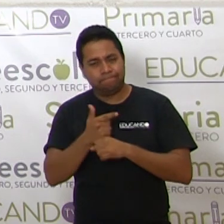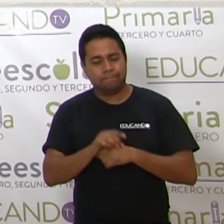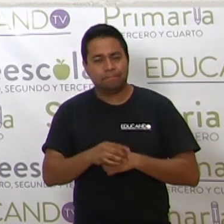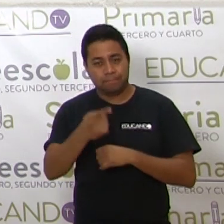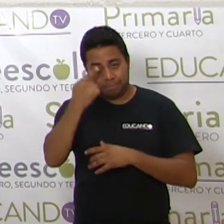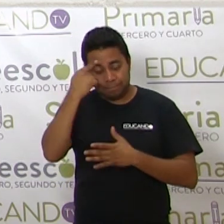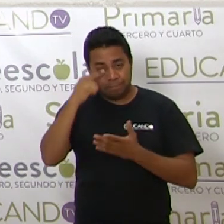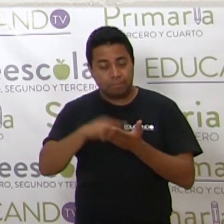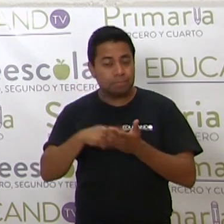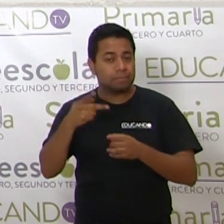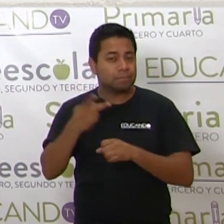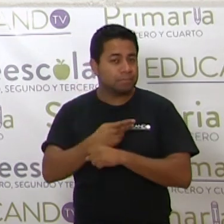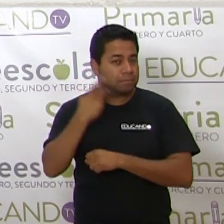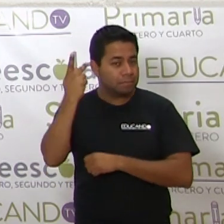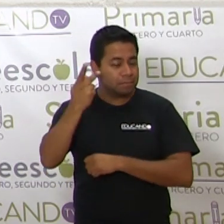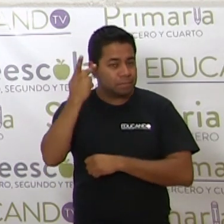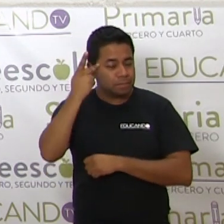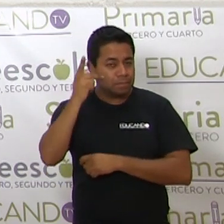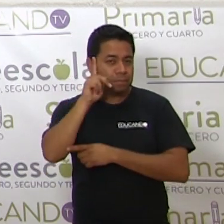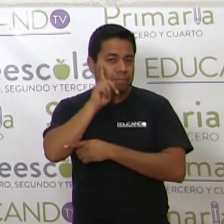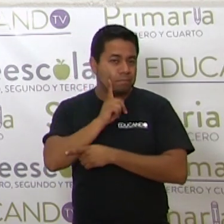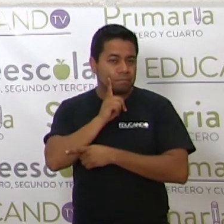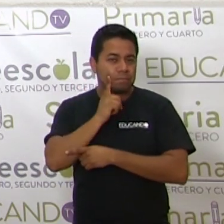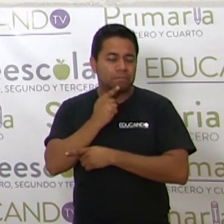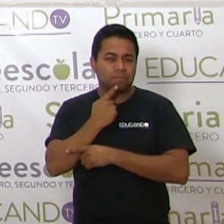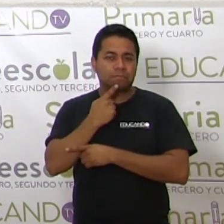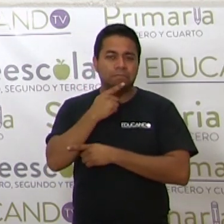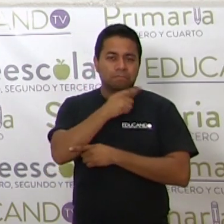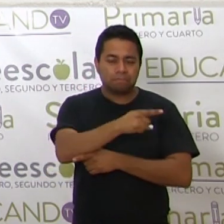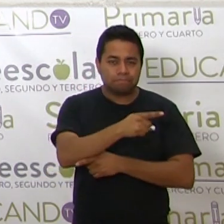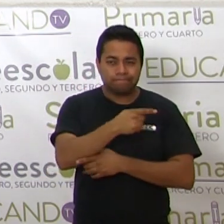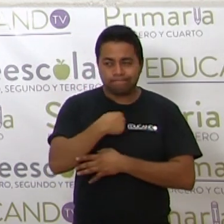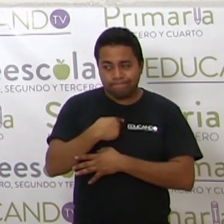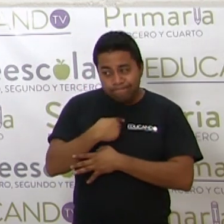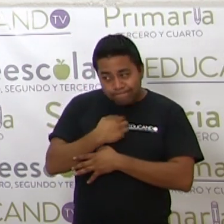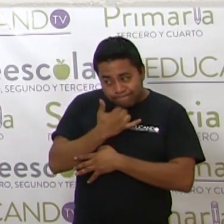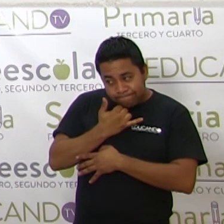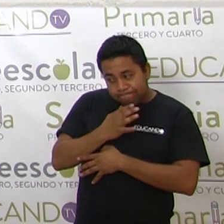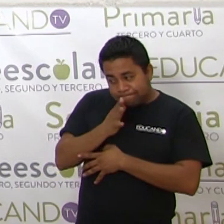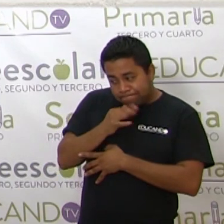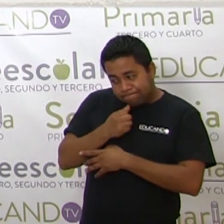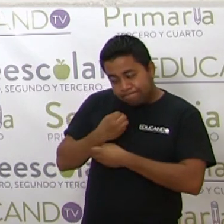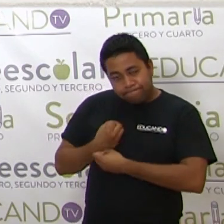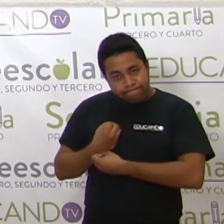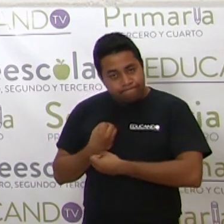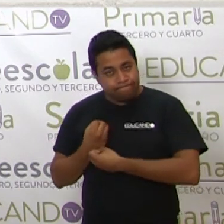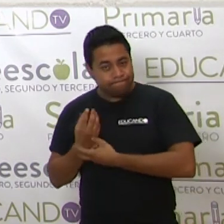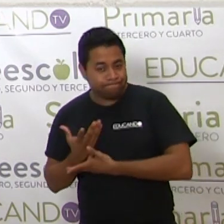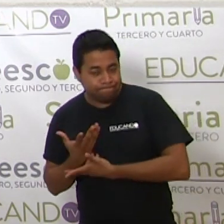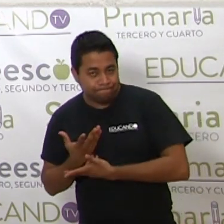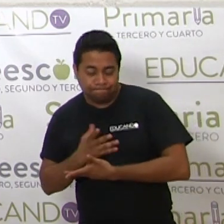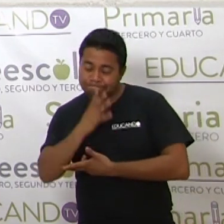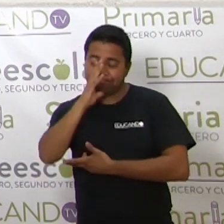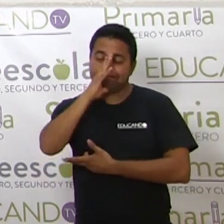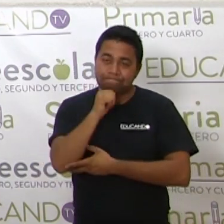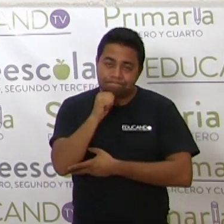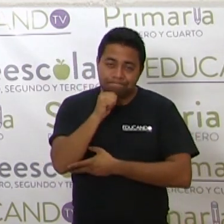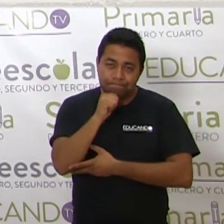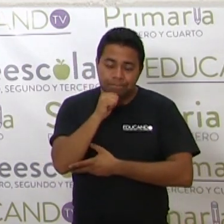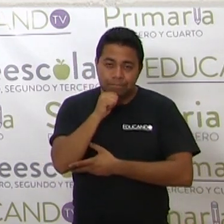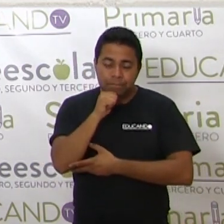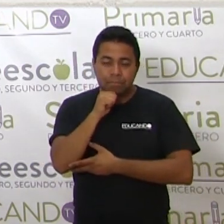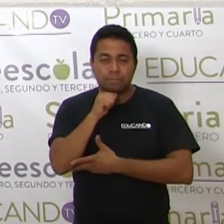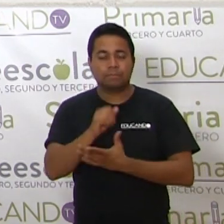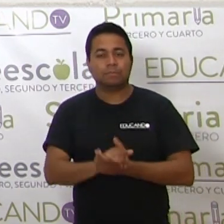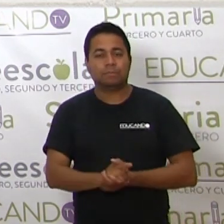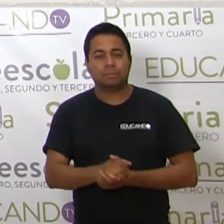la pastora le dijo no se lo puedo decir majestad ni puedo tampoco quejarme